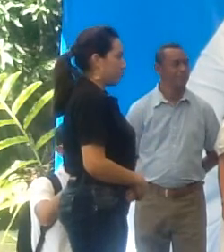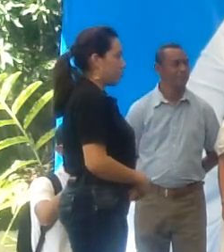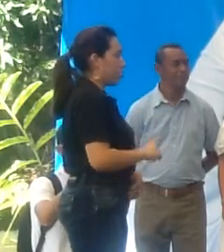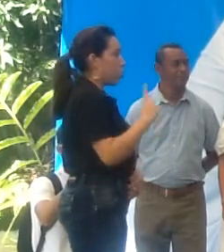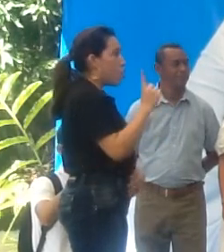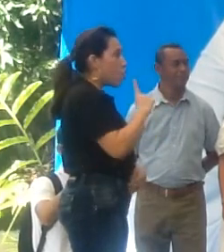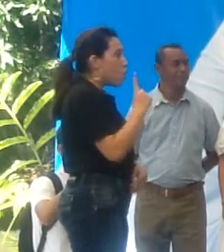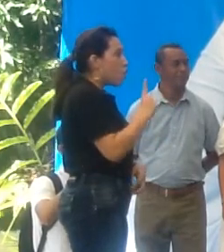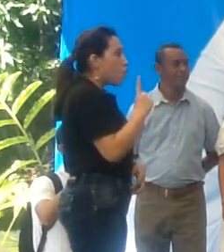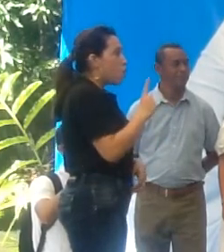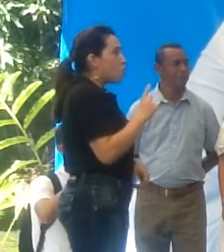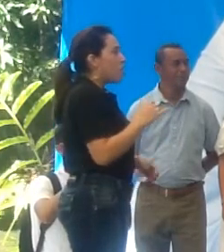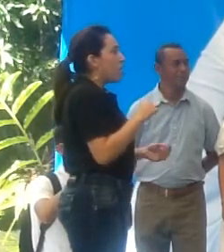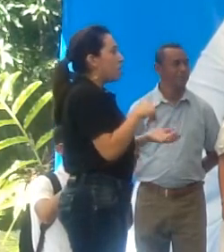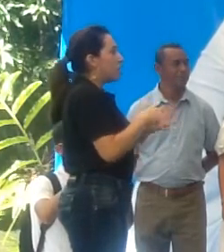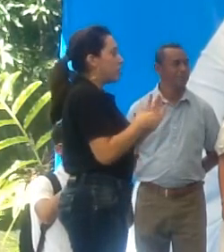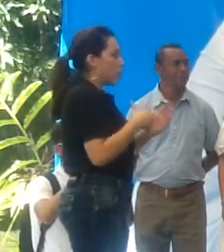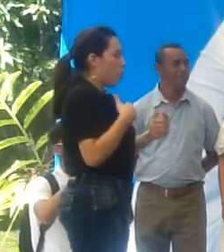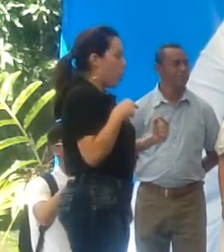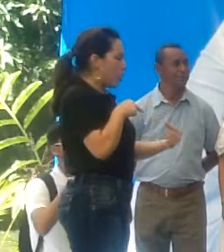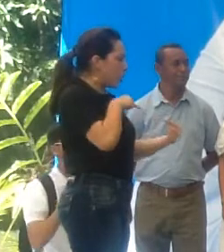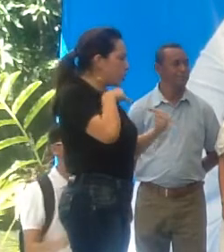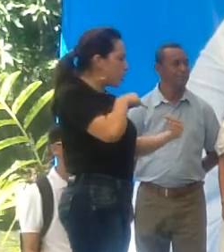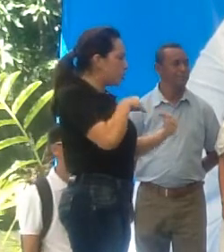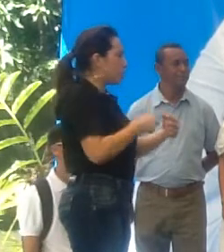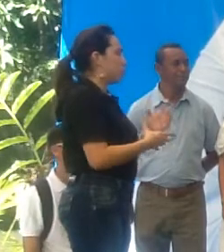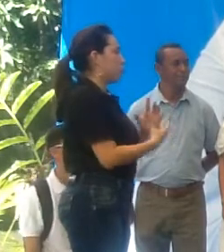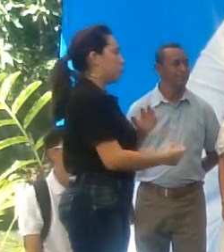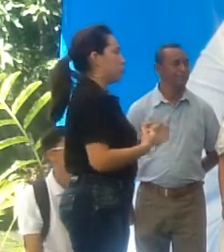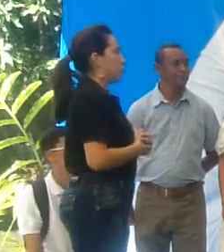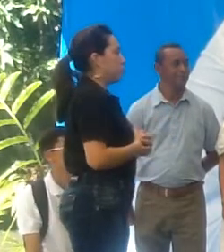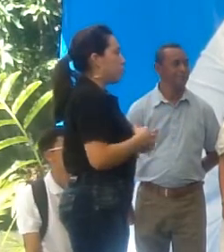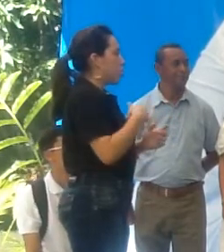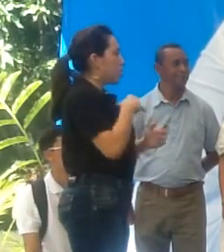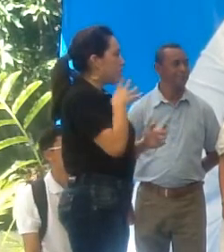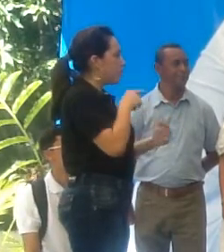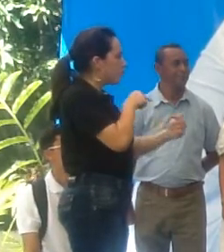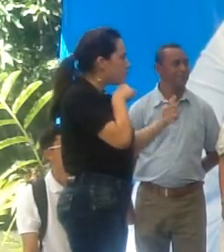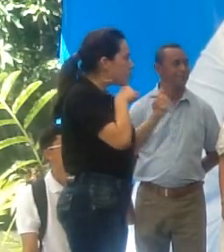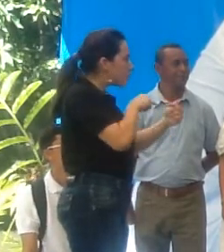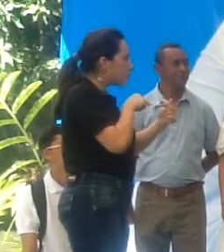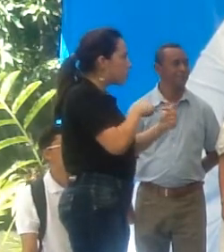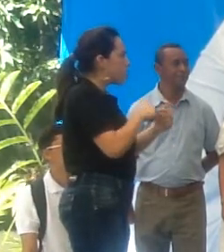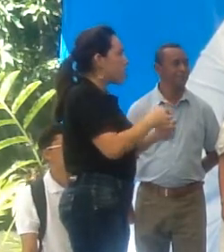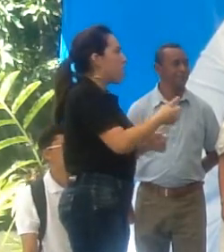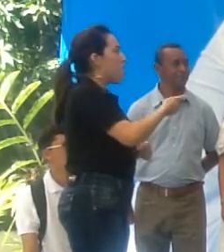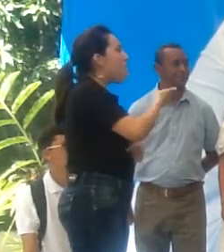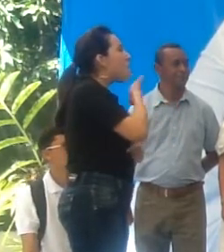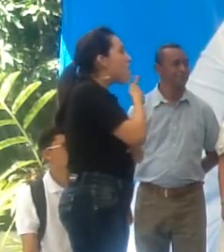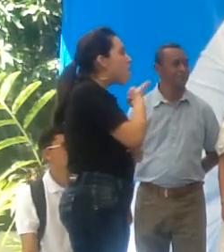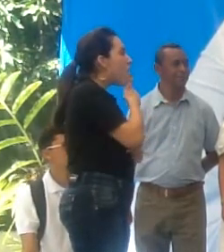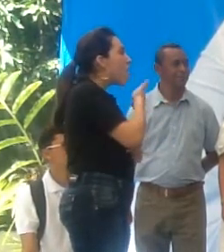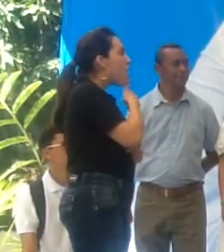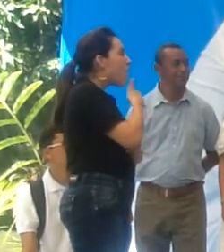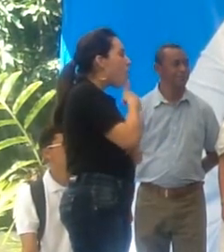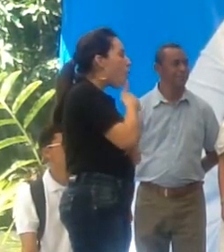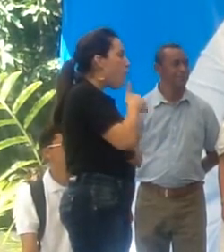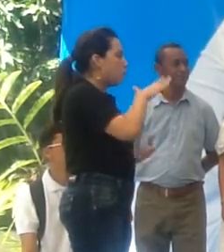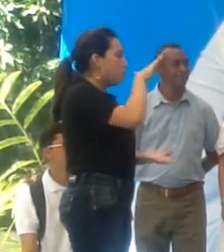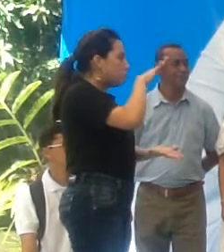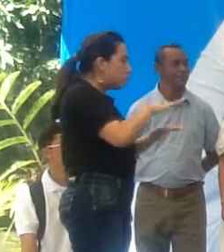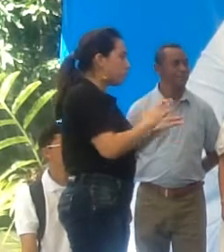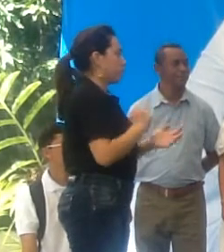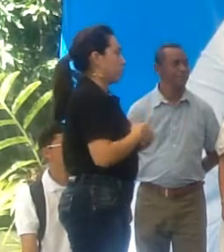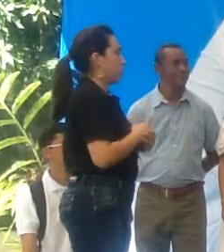confrontación es con la pobreza. Mi única confrontación es con el desabastecimiento de agua de la ciudad.